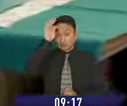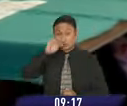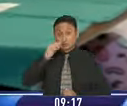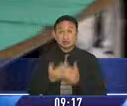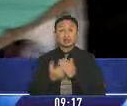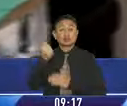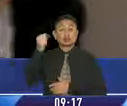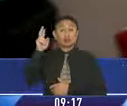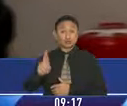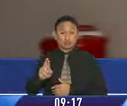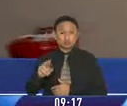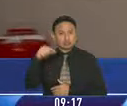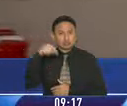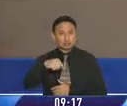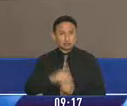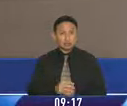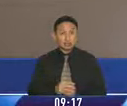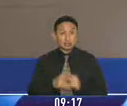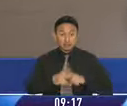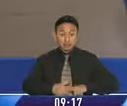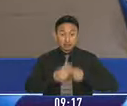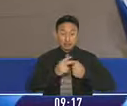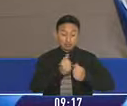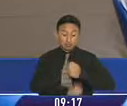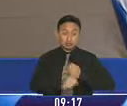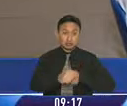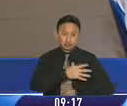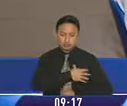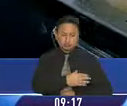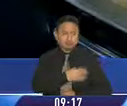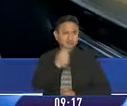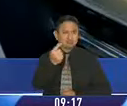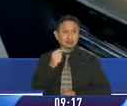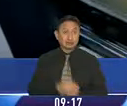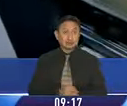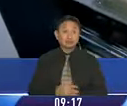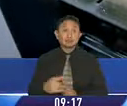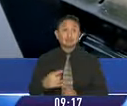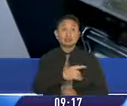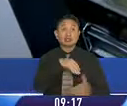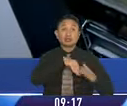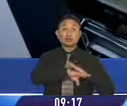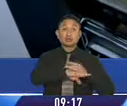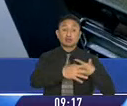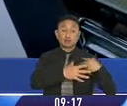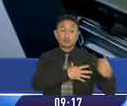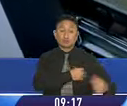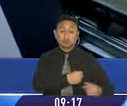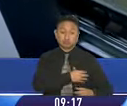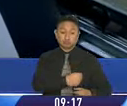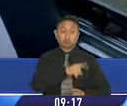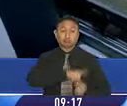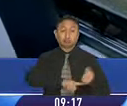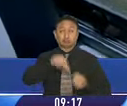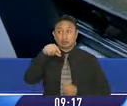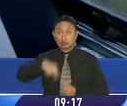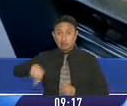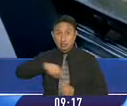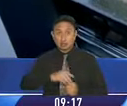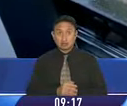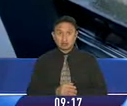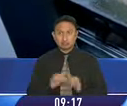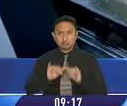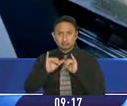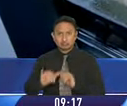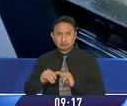la lactancia materna desde las primeras horas de nacidos de los bebés. En su banco de leche reciben a las madres que tienen a sus hijos en neonatología